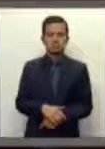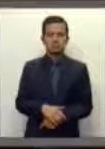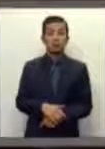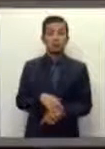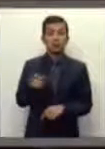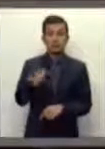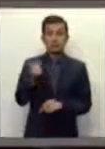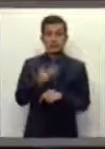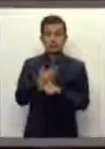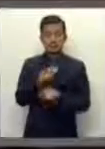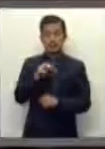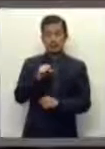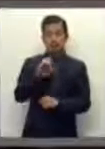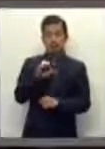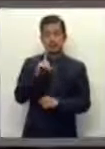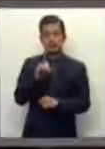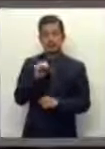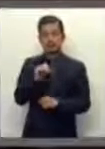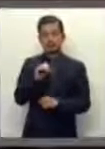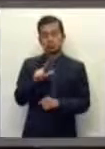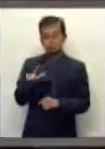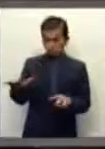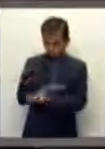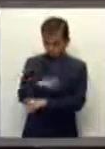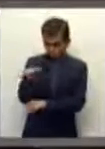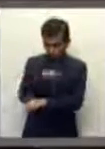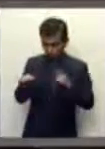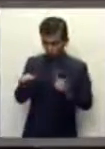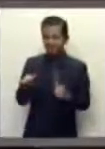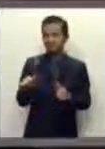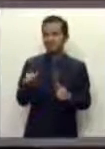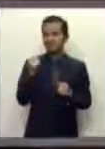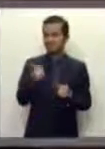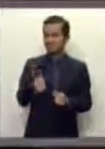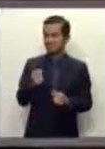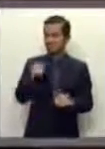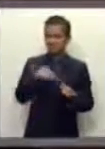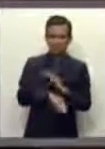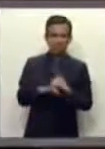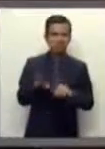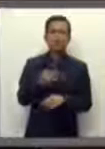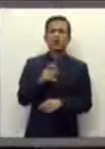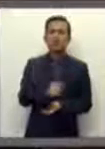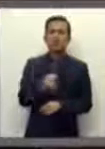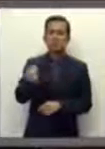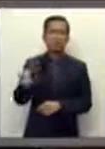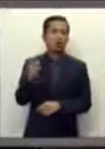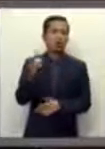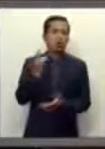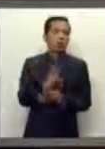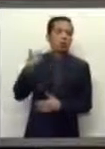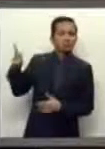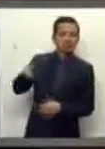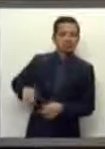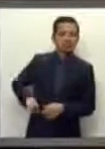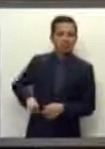secretario de Desarrollo Social. Al contrario, la designación atiende de nueva cuenta a intereses